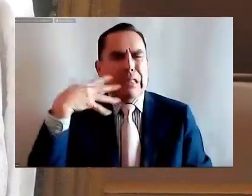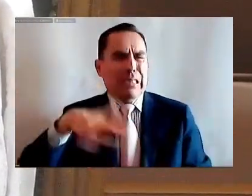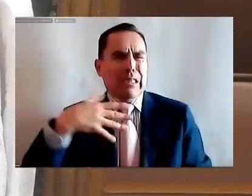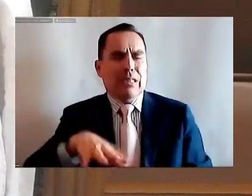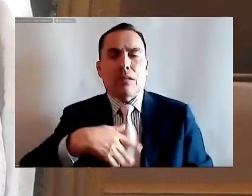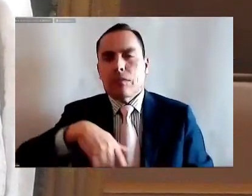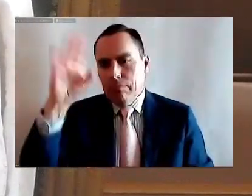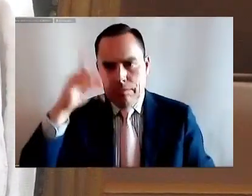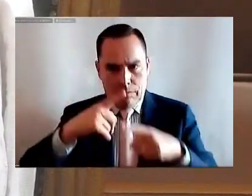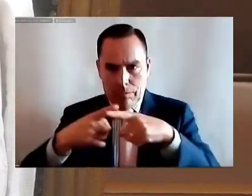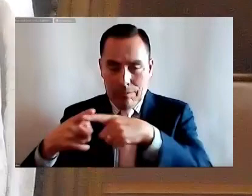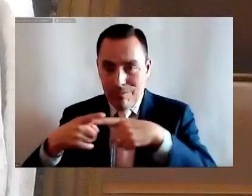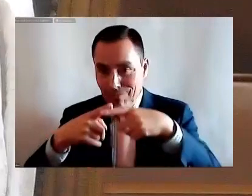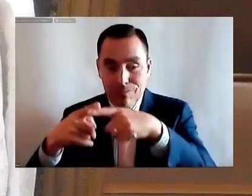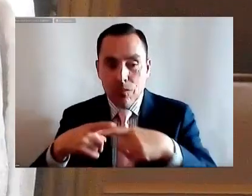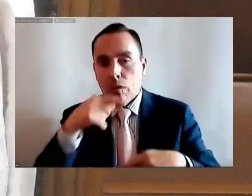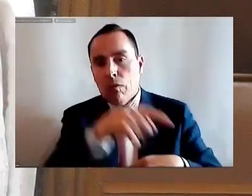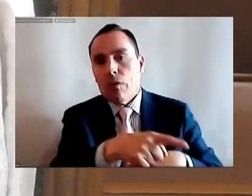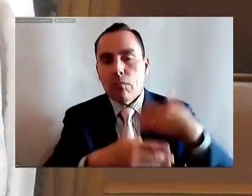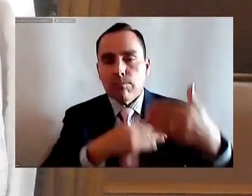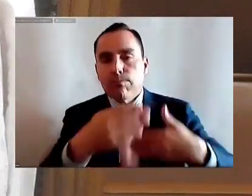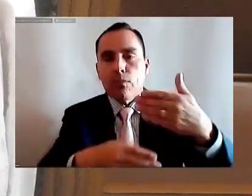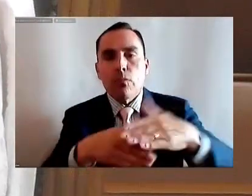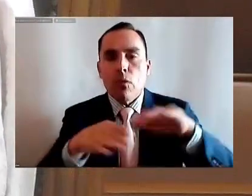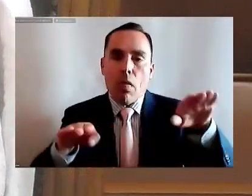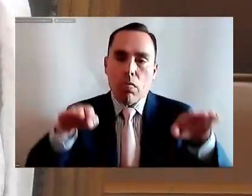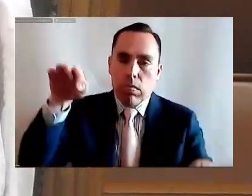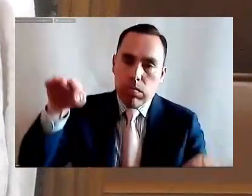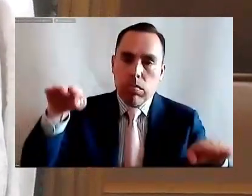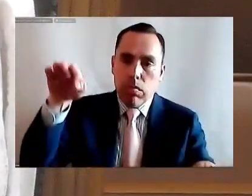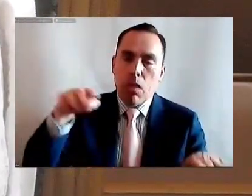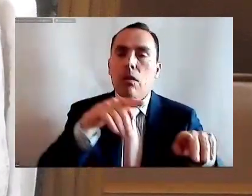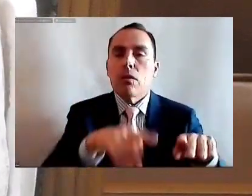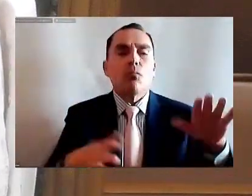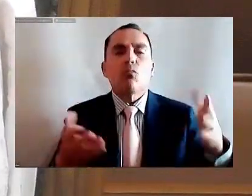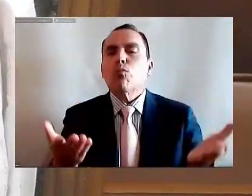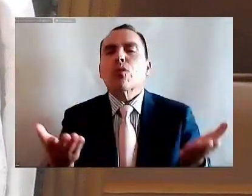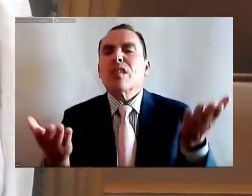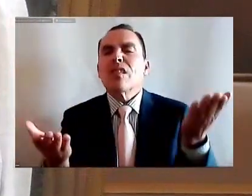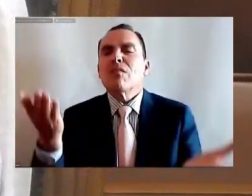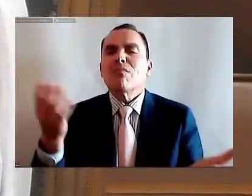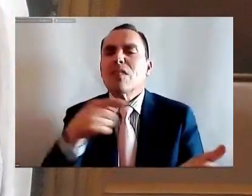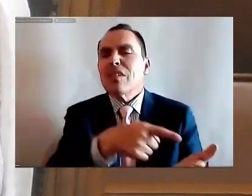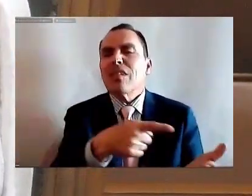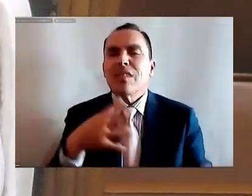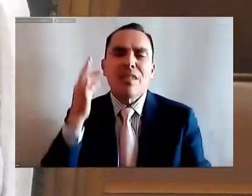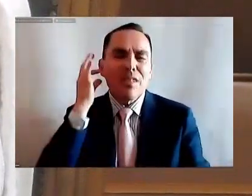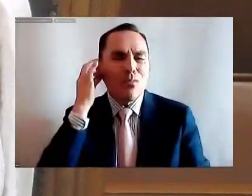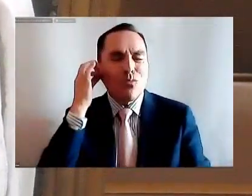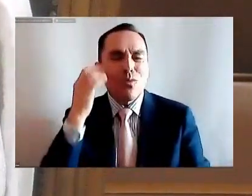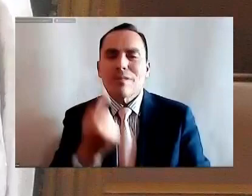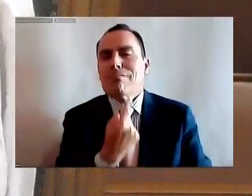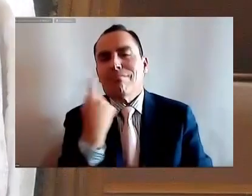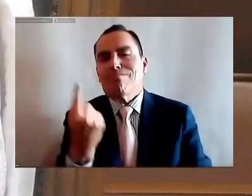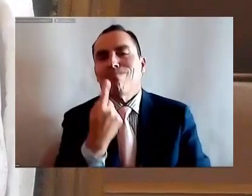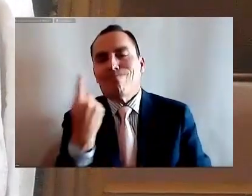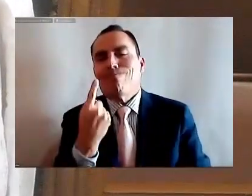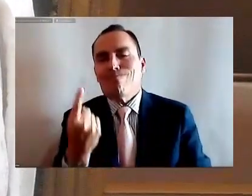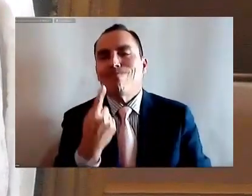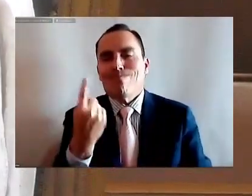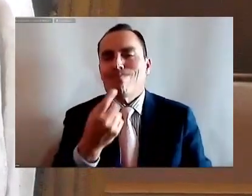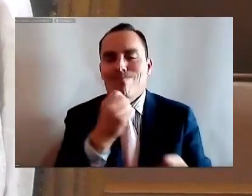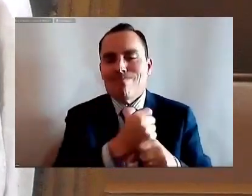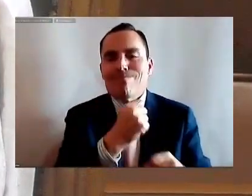ha perpetuado las desigualdades que sufren las mujeres y lo ejercen en todo el mundo. Entonces, considerando lo manifestado por ambas